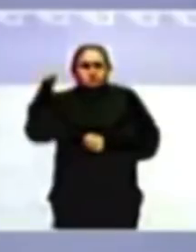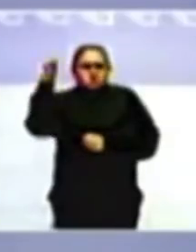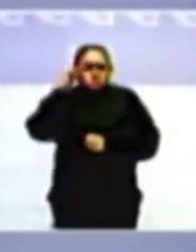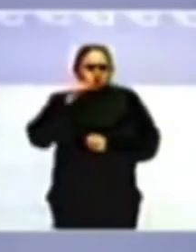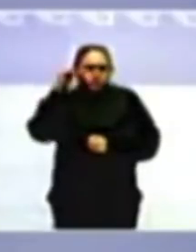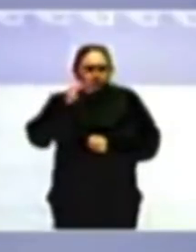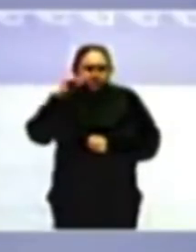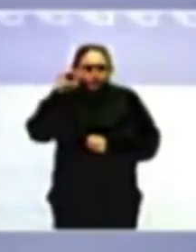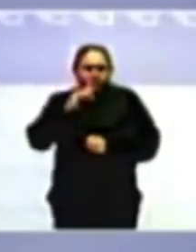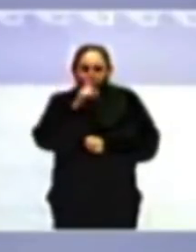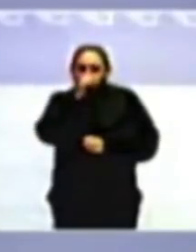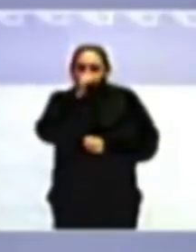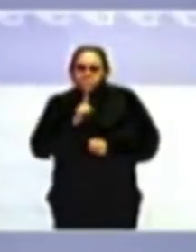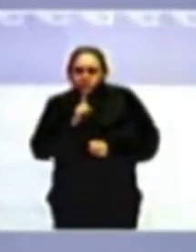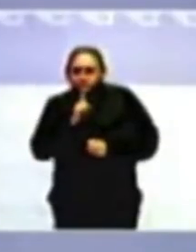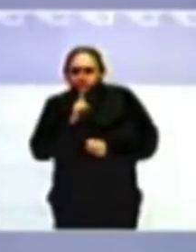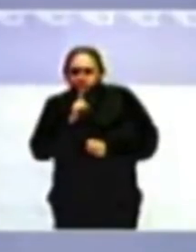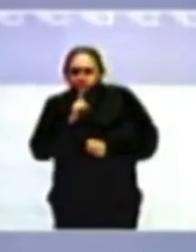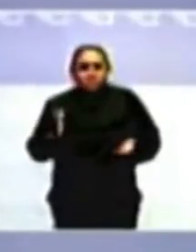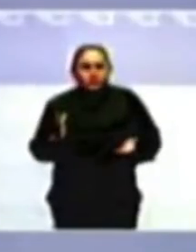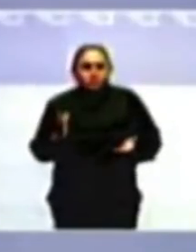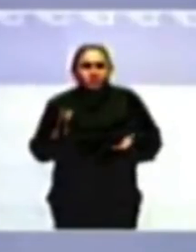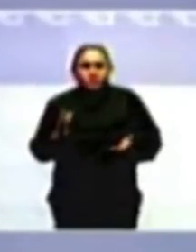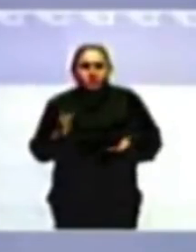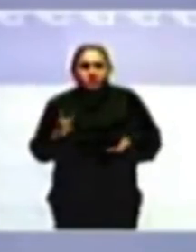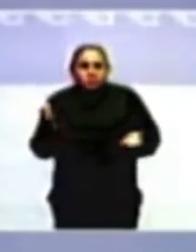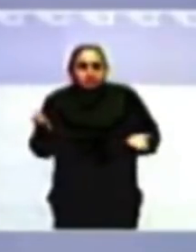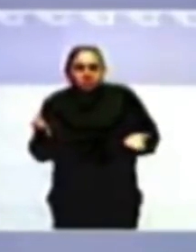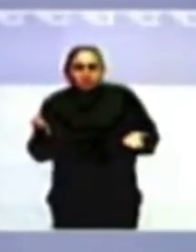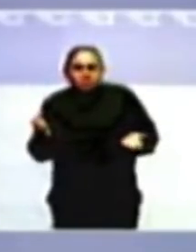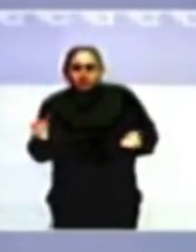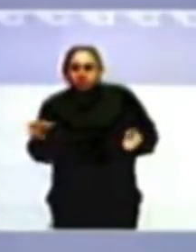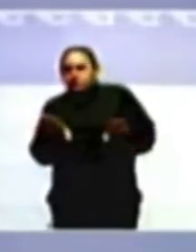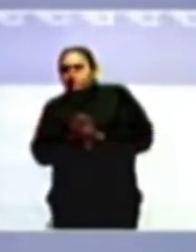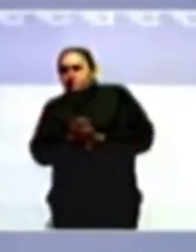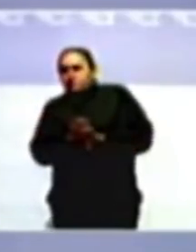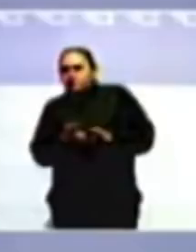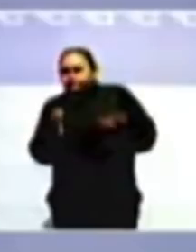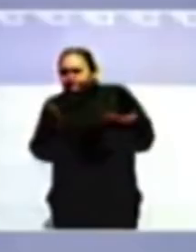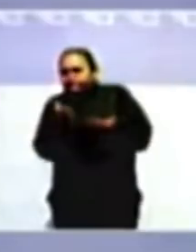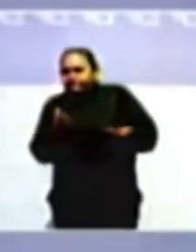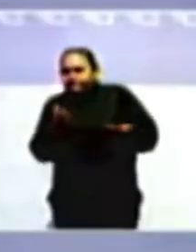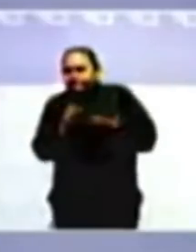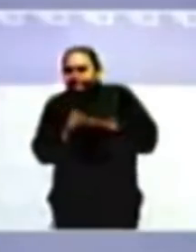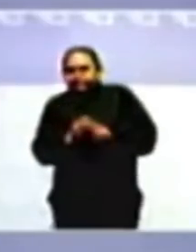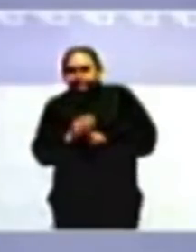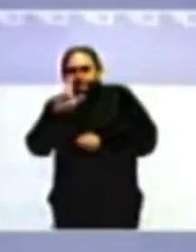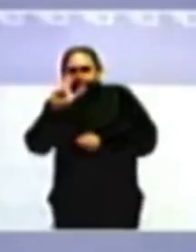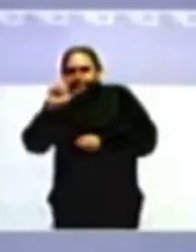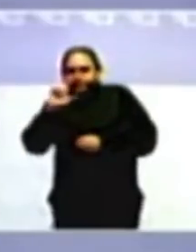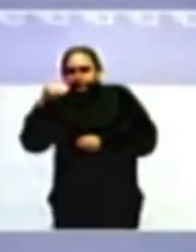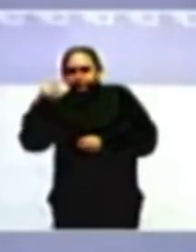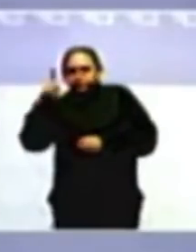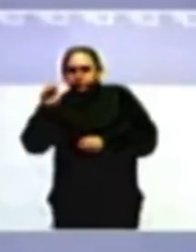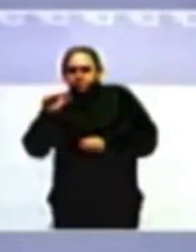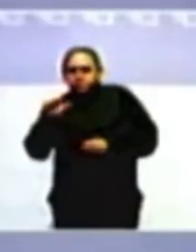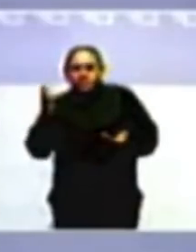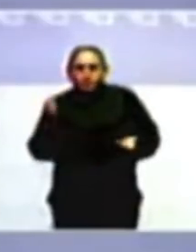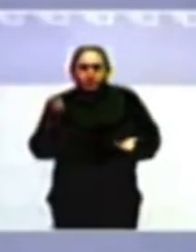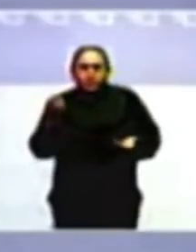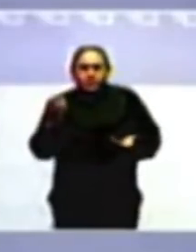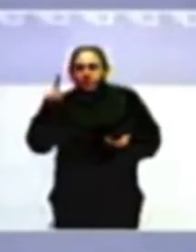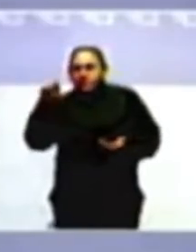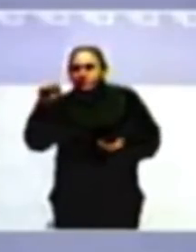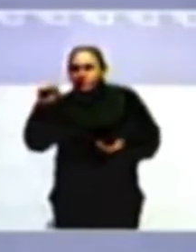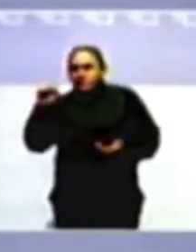persona con tanta habilidad para mentir como Laida. Yo le pregunto, ¿cuándo Laida va a llegar a la refinería Atasta